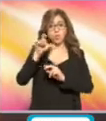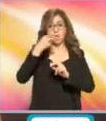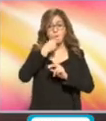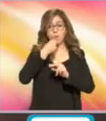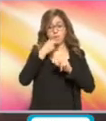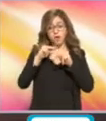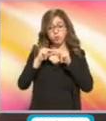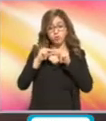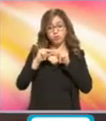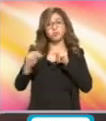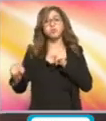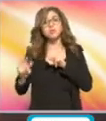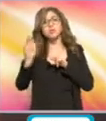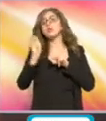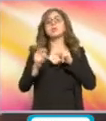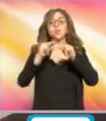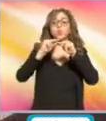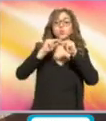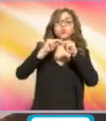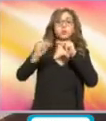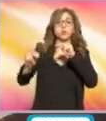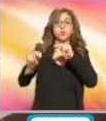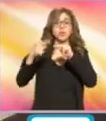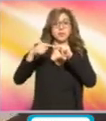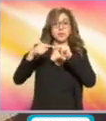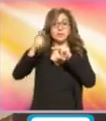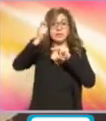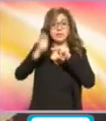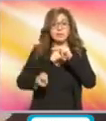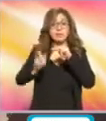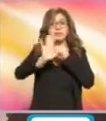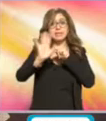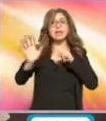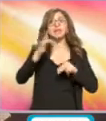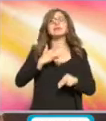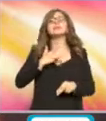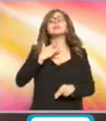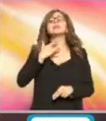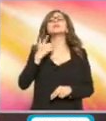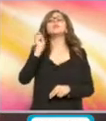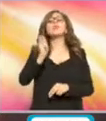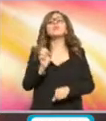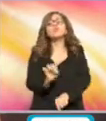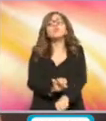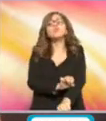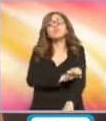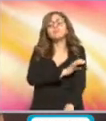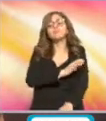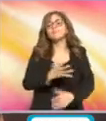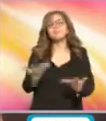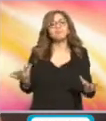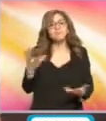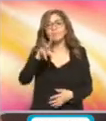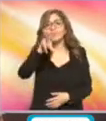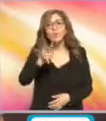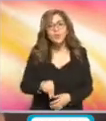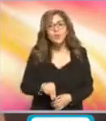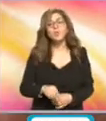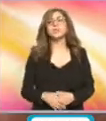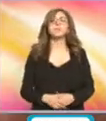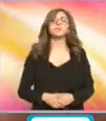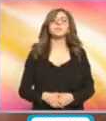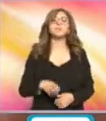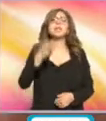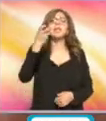penetración, hubo una descarga de semen, pero eso no significa que haya tenido placer sexual. O sea, es algo más físico, por así decirlo, Algo sin más llegar a físico. toda la